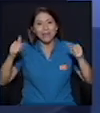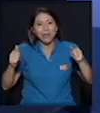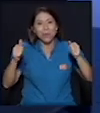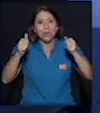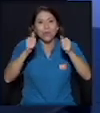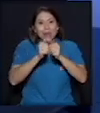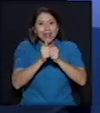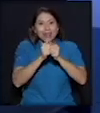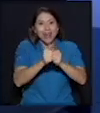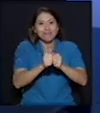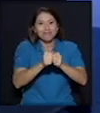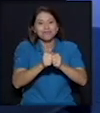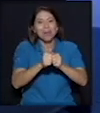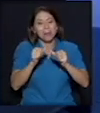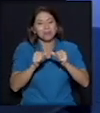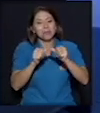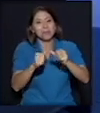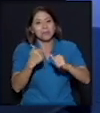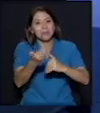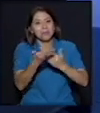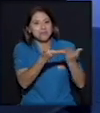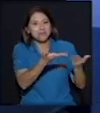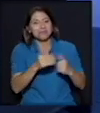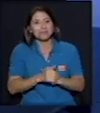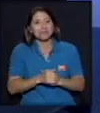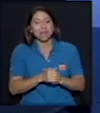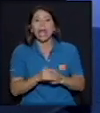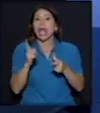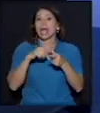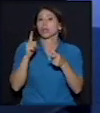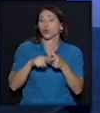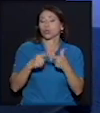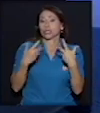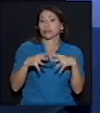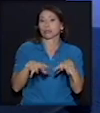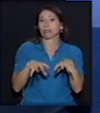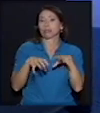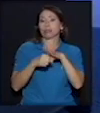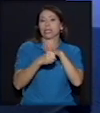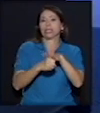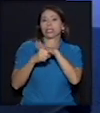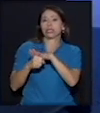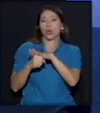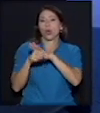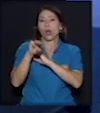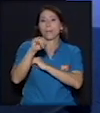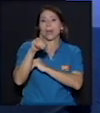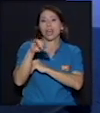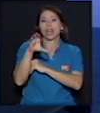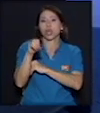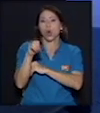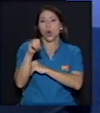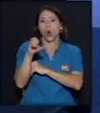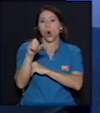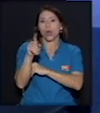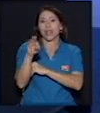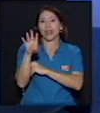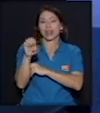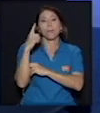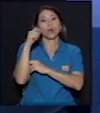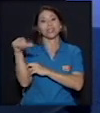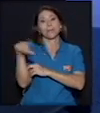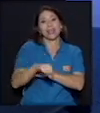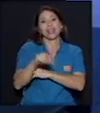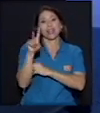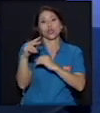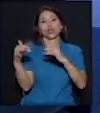don Álvaro continúa. Entonces, se da una gran tensión en todo el Medio Oriente porque se pierden dos guerras importantes,